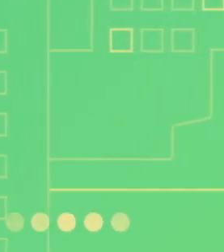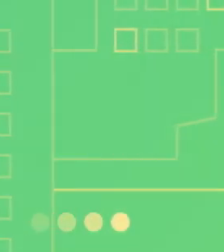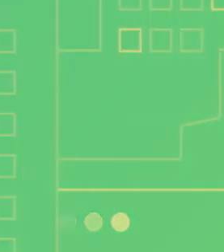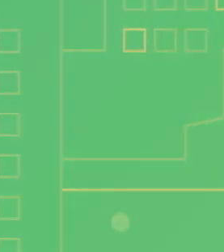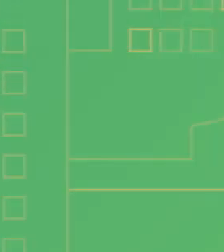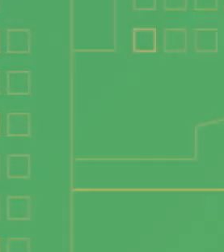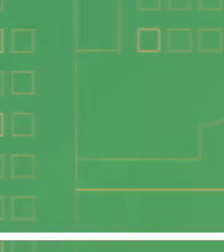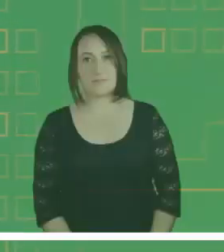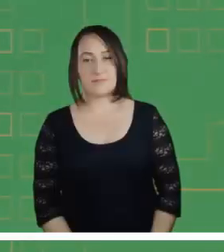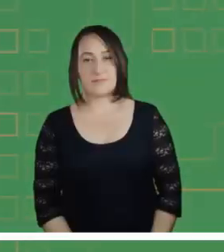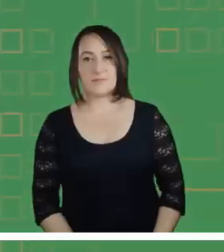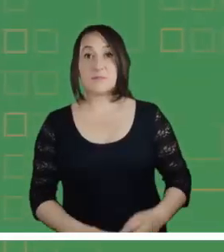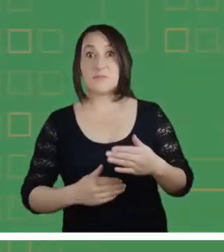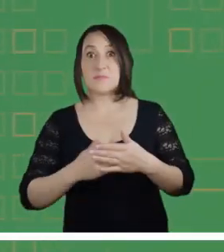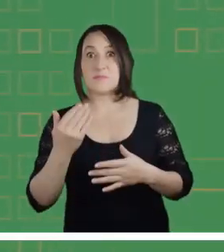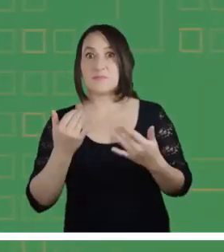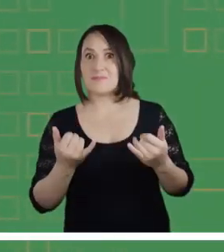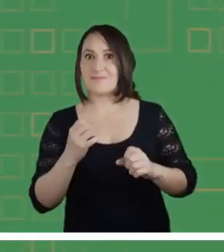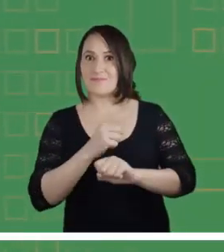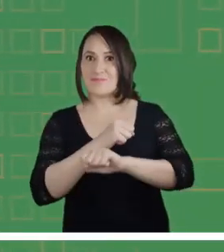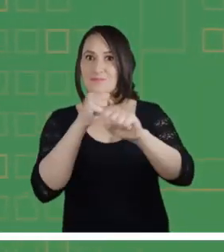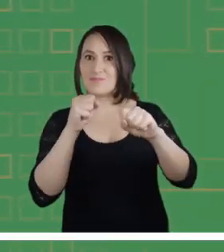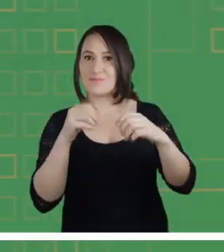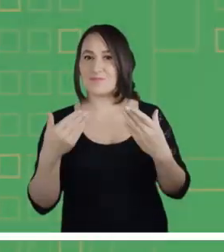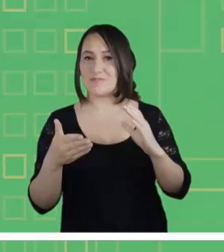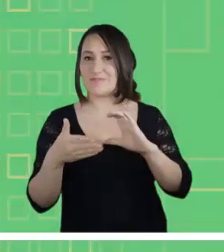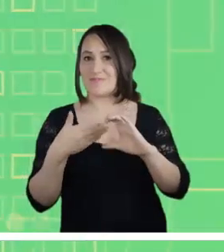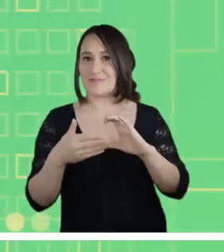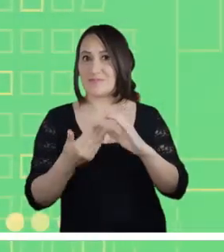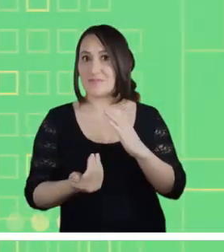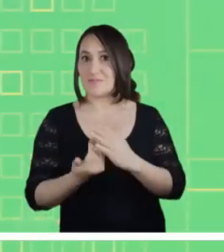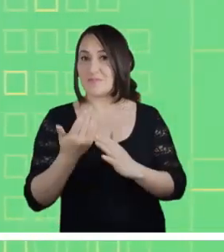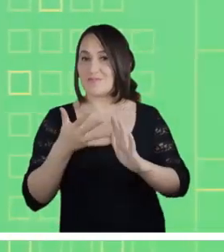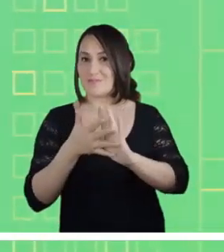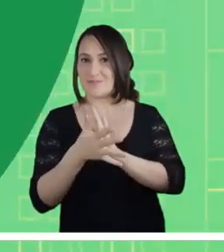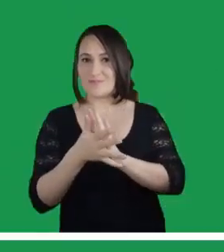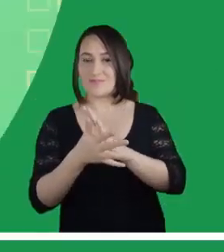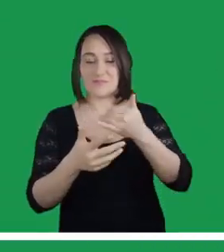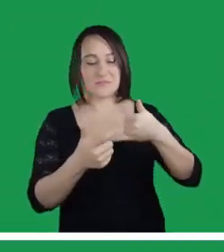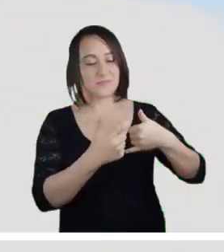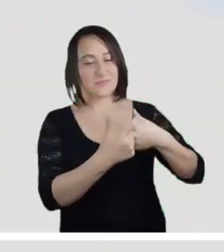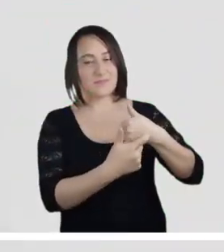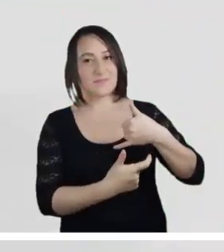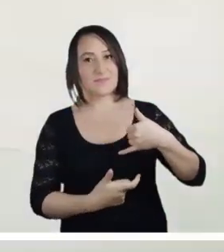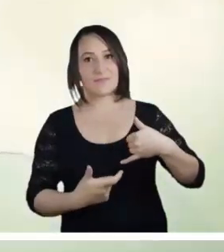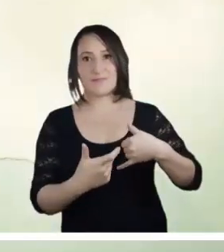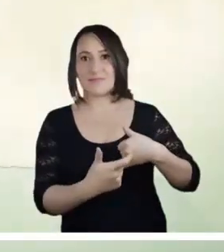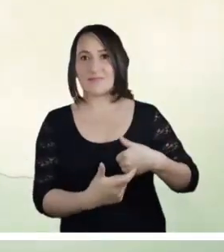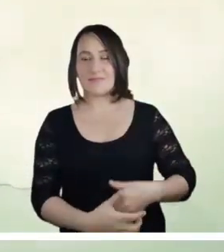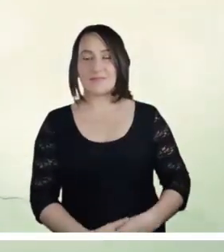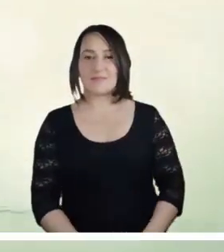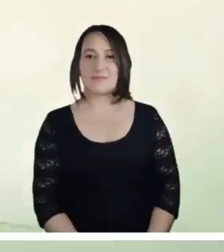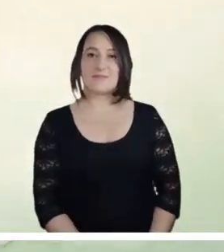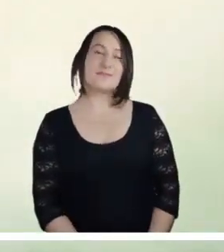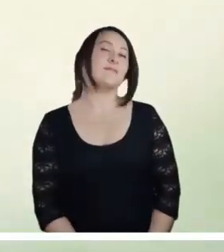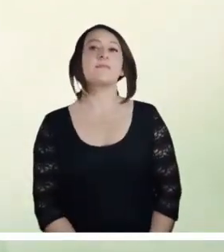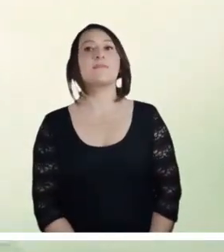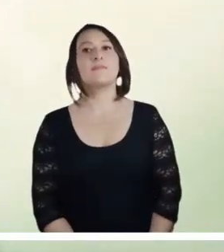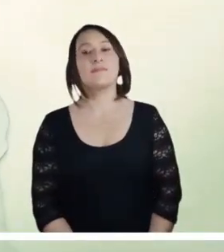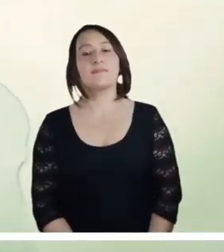Empezamos el día con la más reciente actualización del pronóstico del tiempo en las diferentes regiones del país.